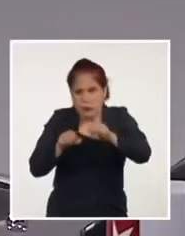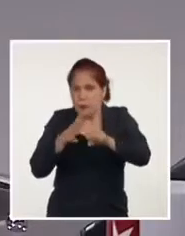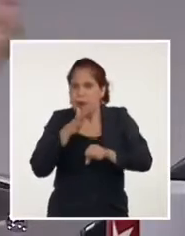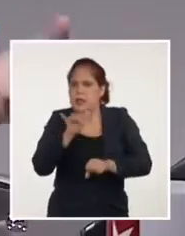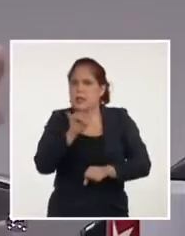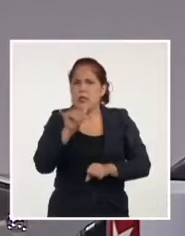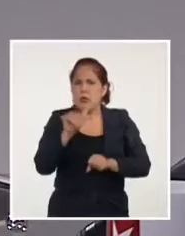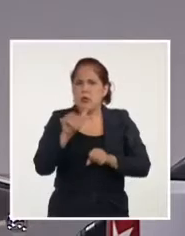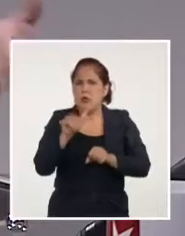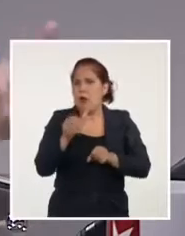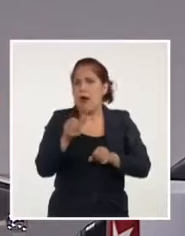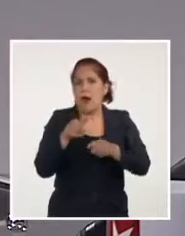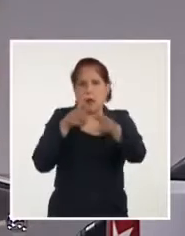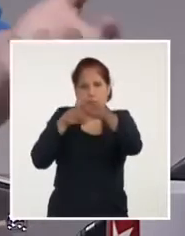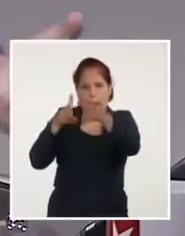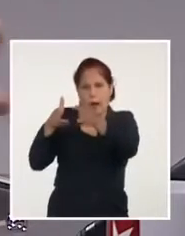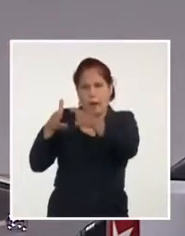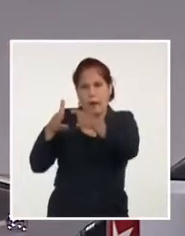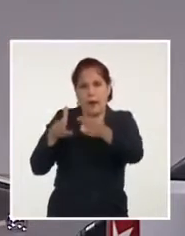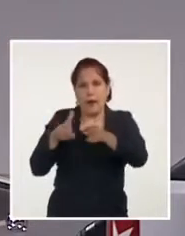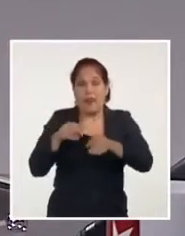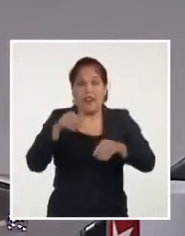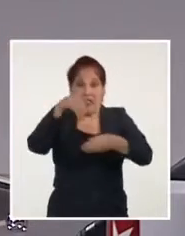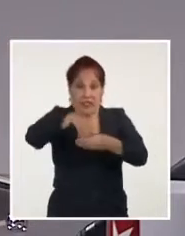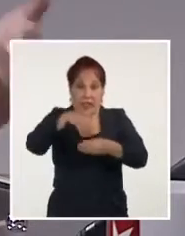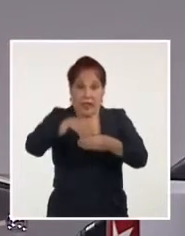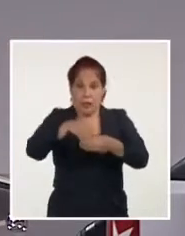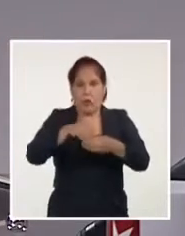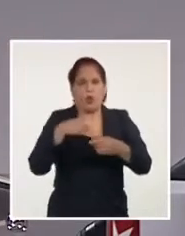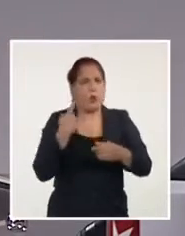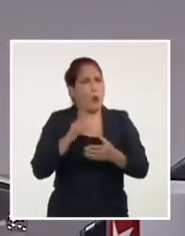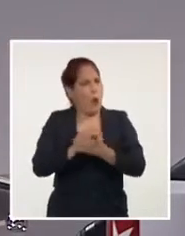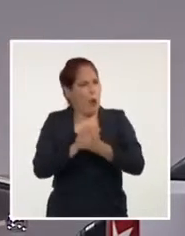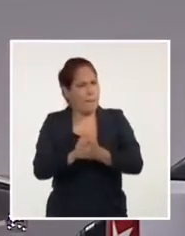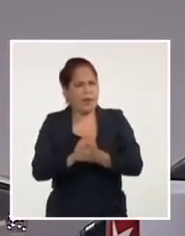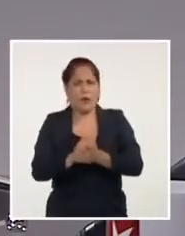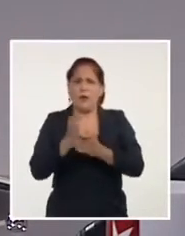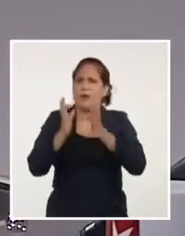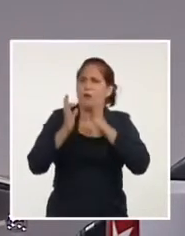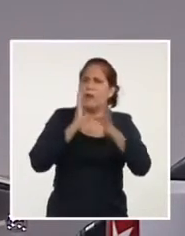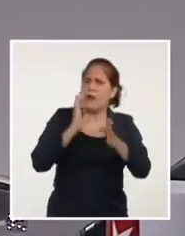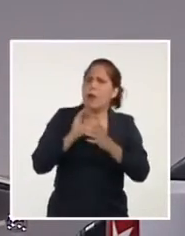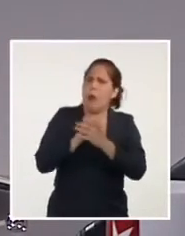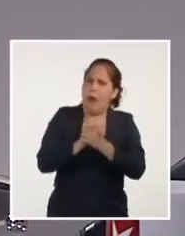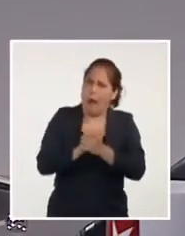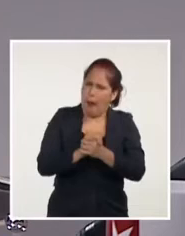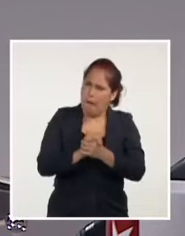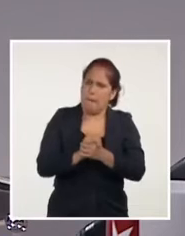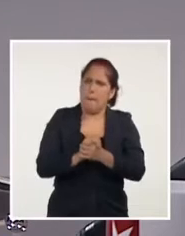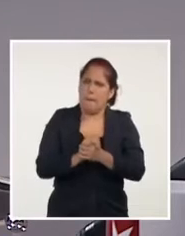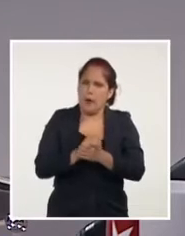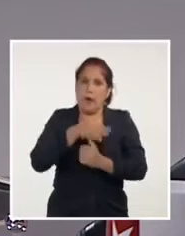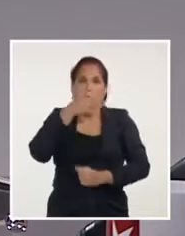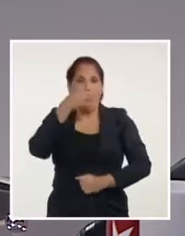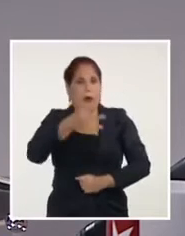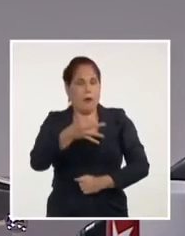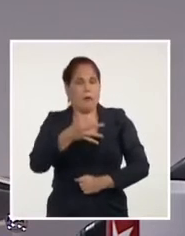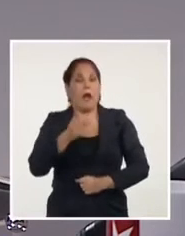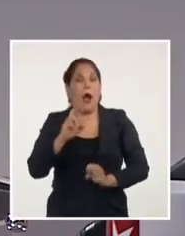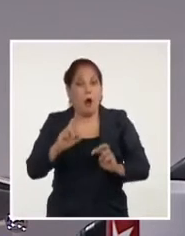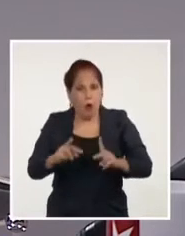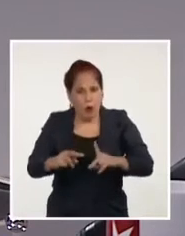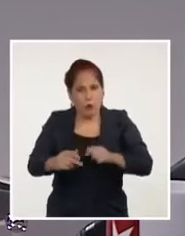dar la apariencia de que tenemos muchos amigos, de que nos comunicamos, etcétera, y hablan de que estamos regresando a una